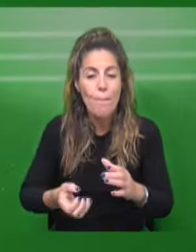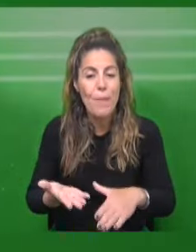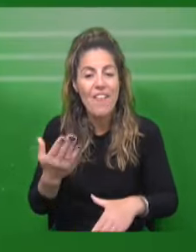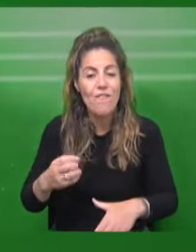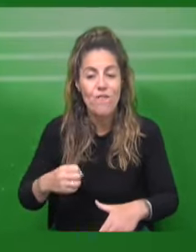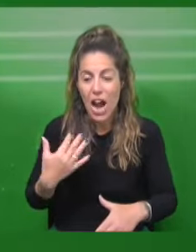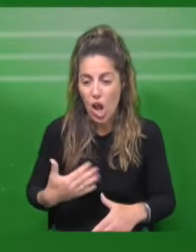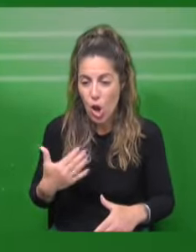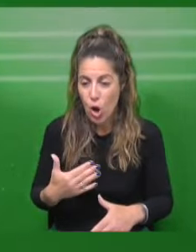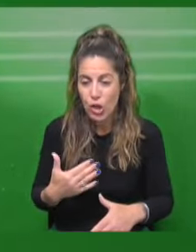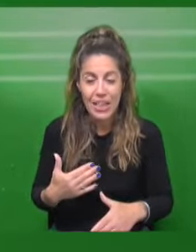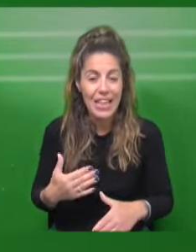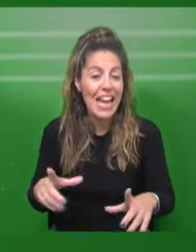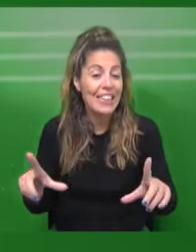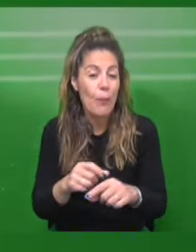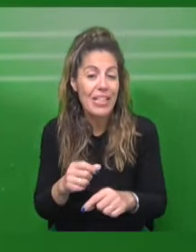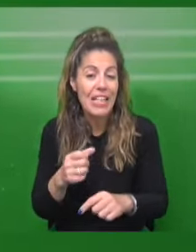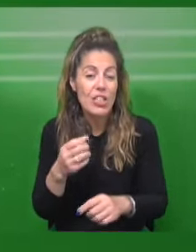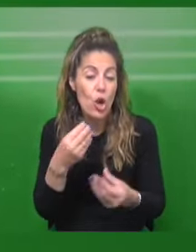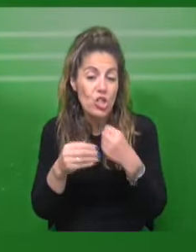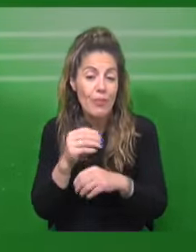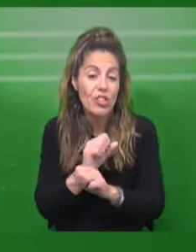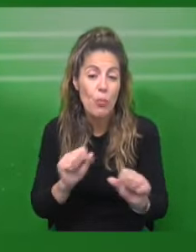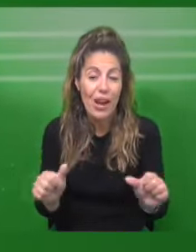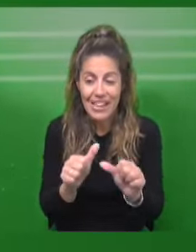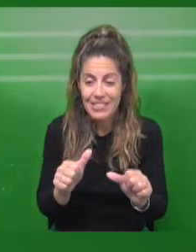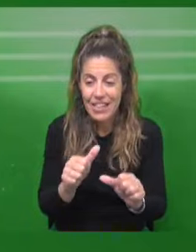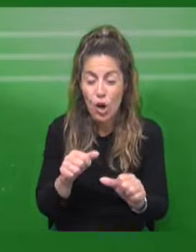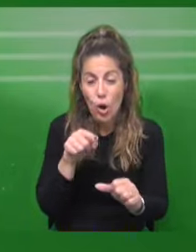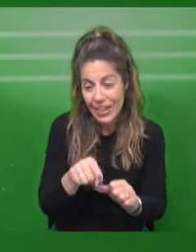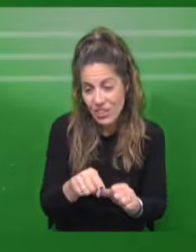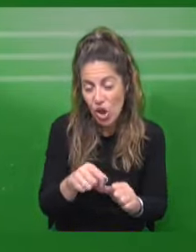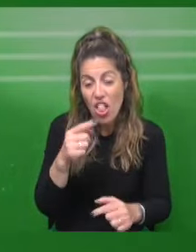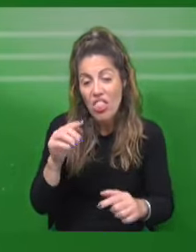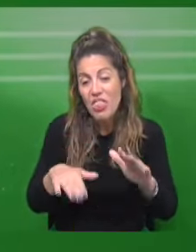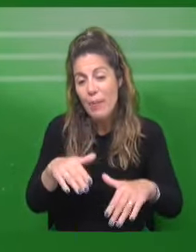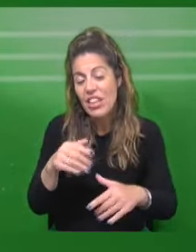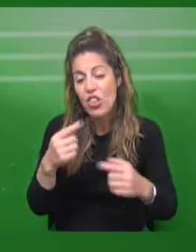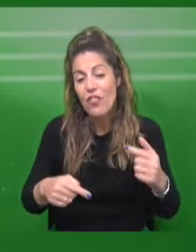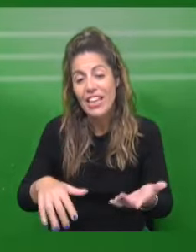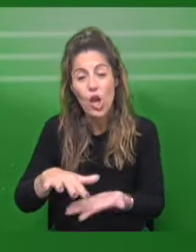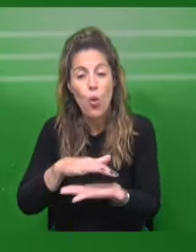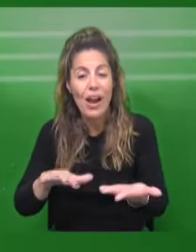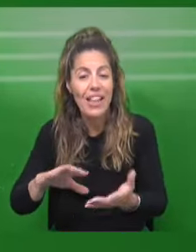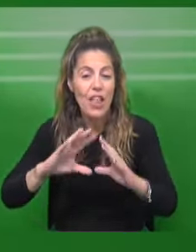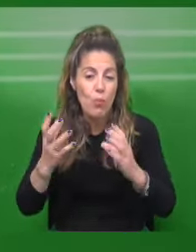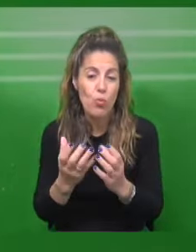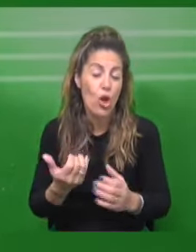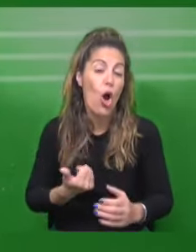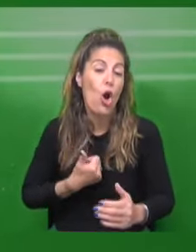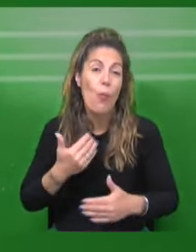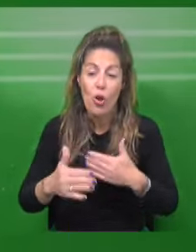terminas los alimentos que se pueden hacer con trigo con maíz dependiendo de diferentes regiones del mundo Cómo lo han procesado